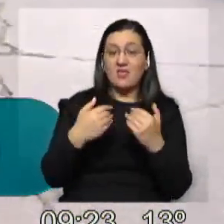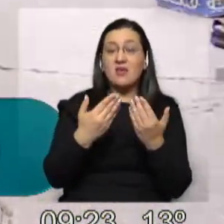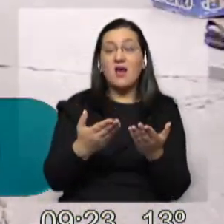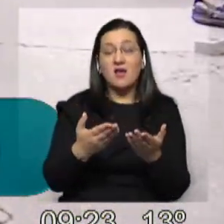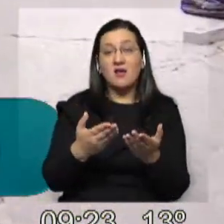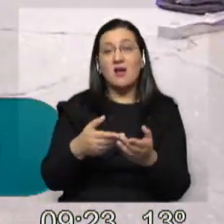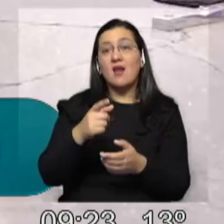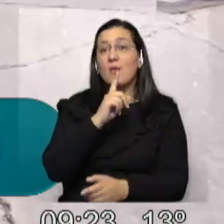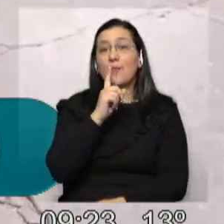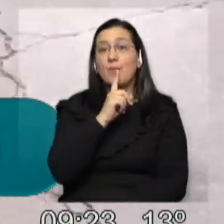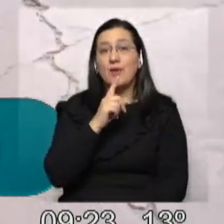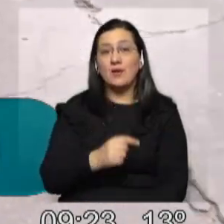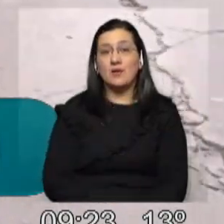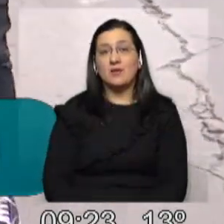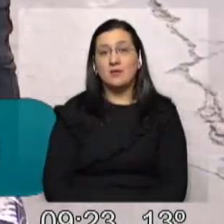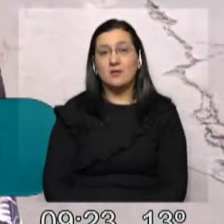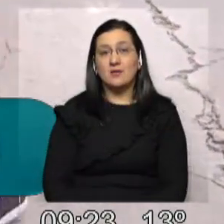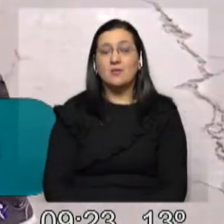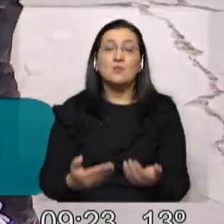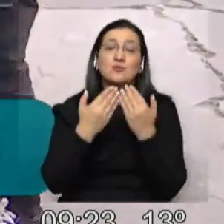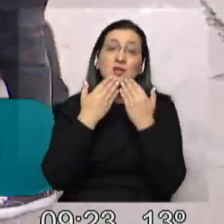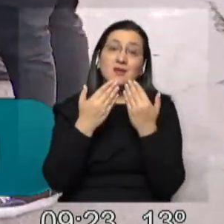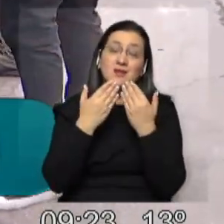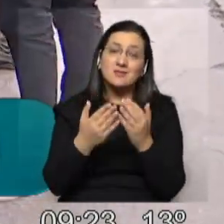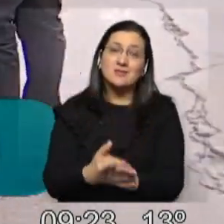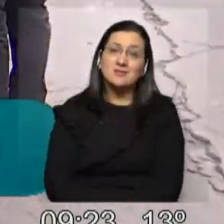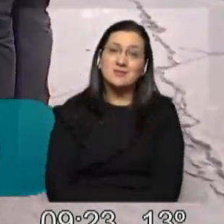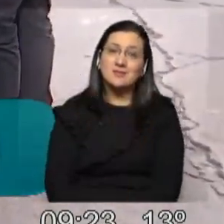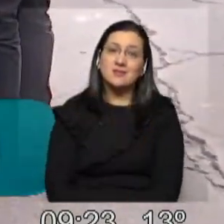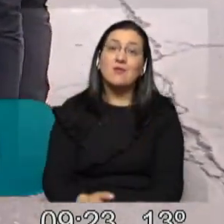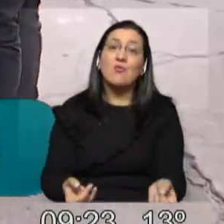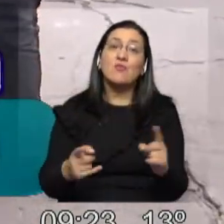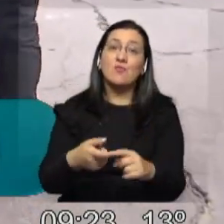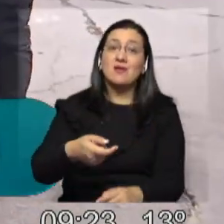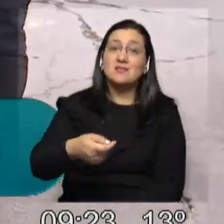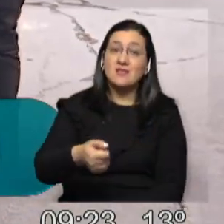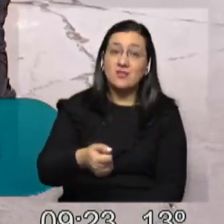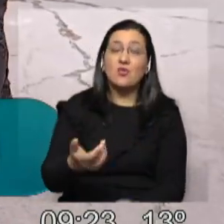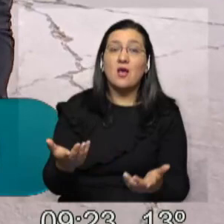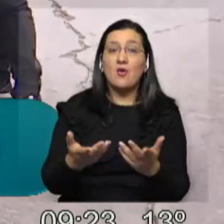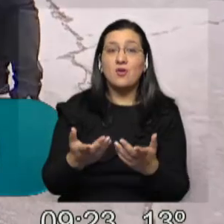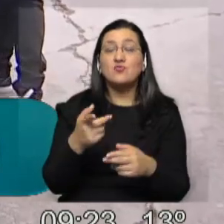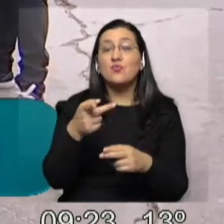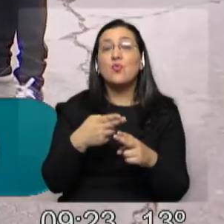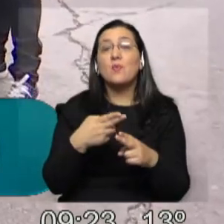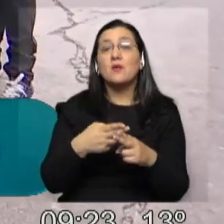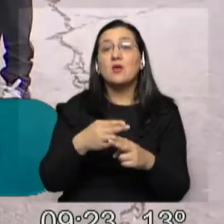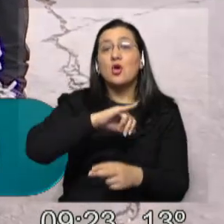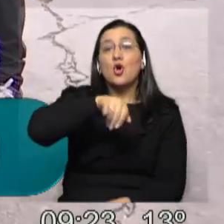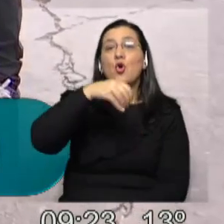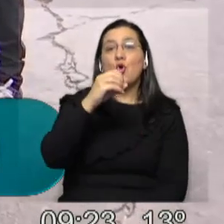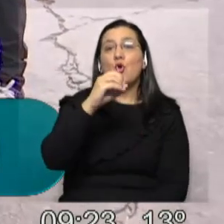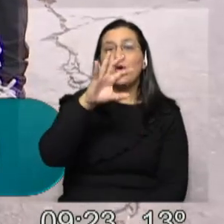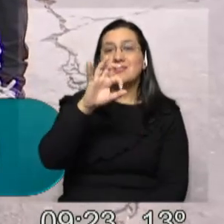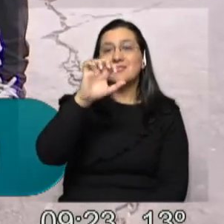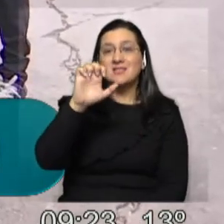después pasamos a guardar la vela, de verdad. Gracias por esta contribución. Le vamos a devolver el encendedor ahora, vecino. ¿Cómo es su nombre, rapidito? José.